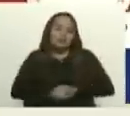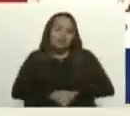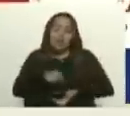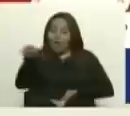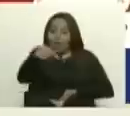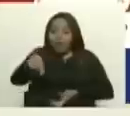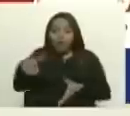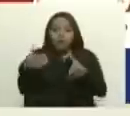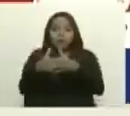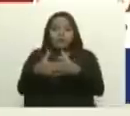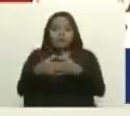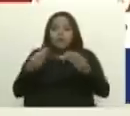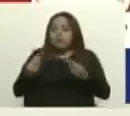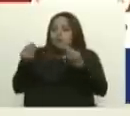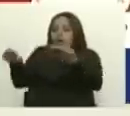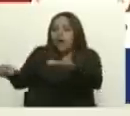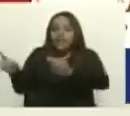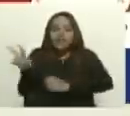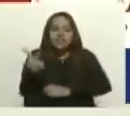La entrega de Venezuela.